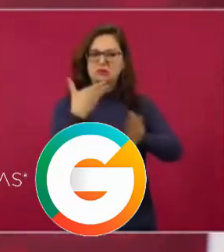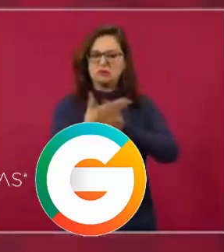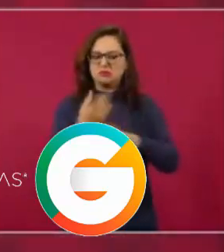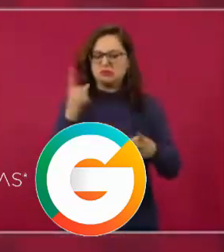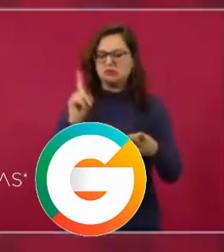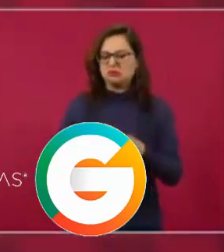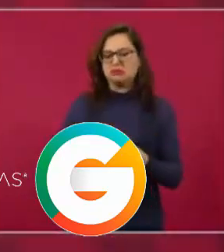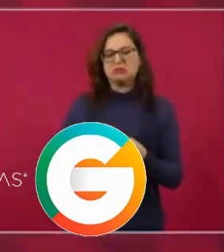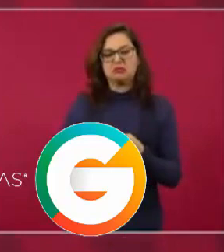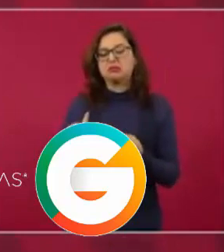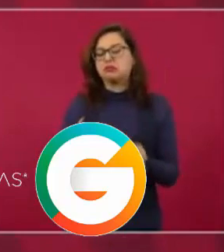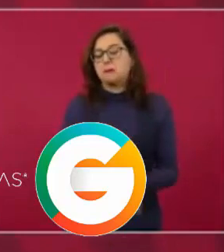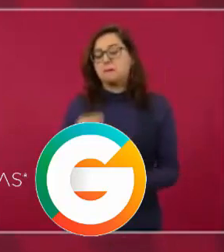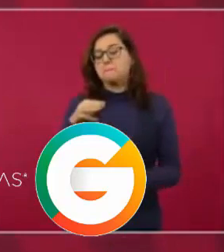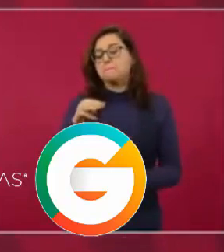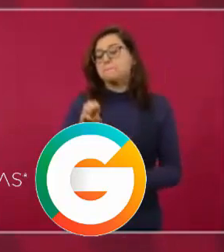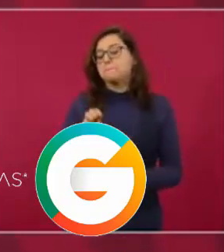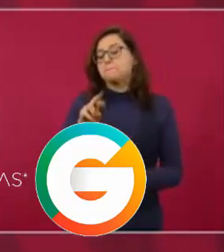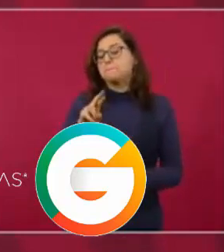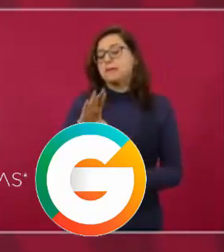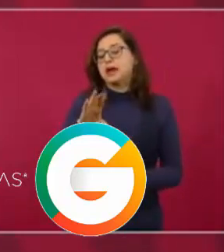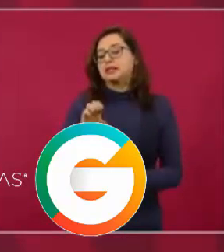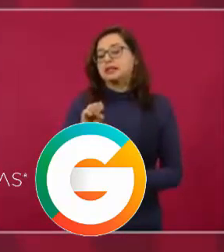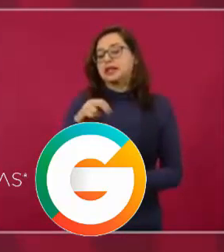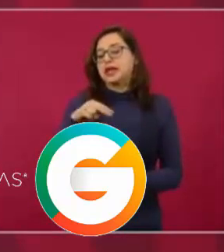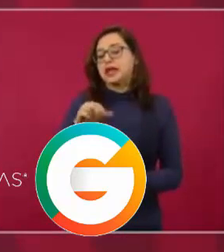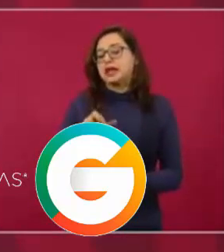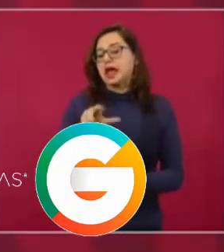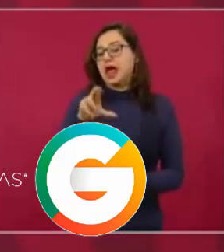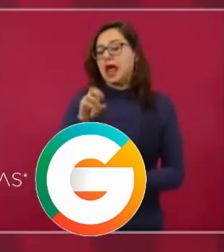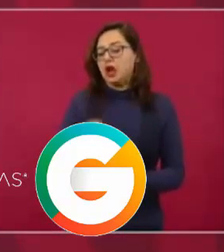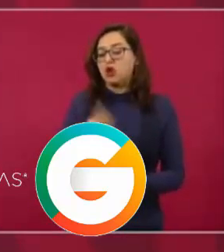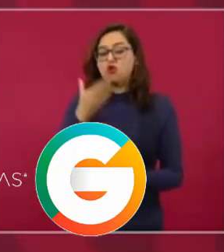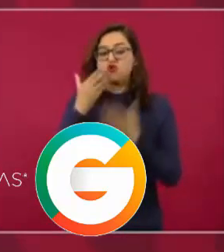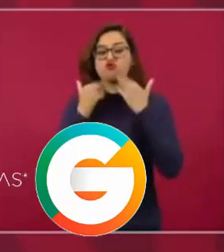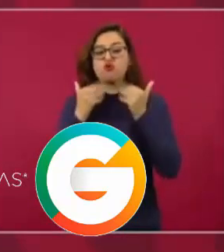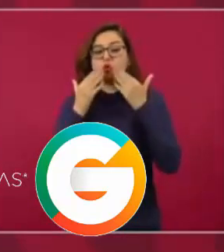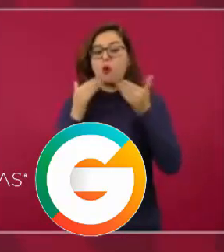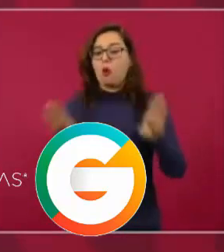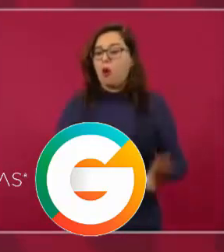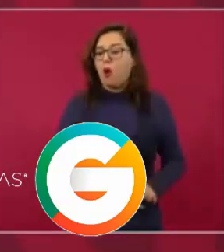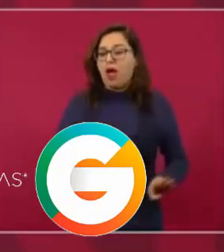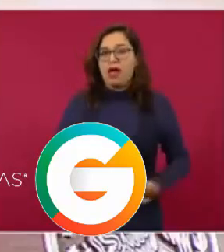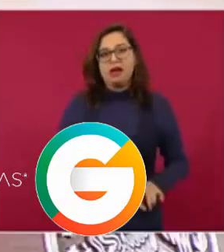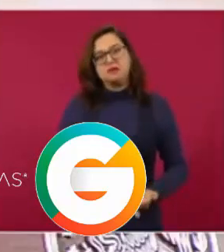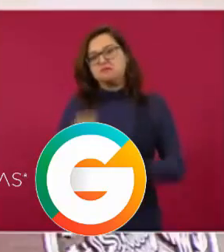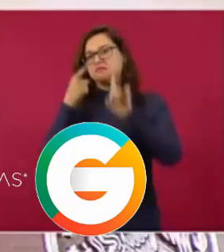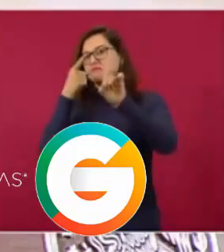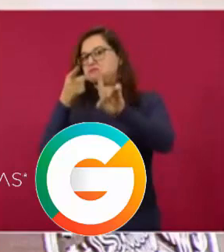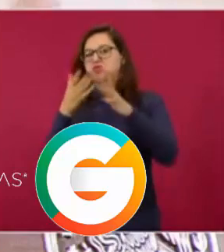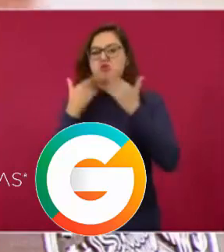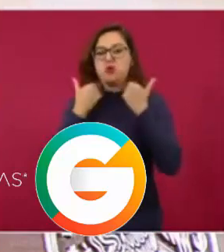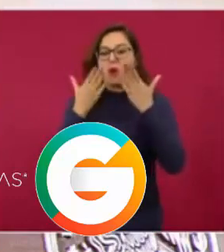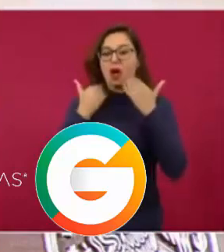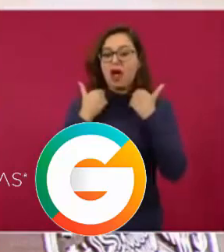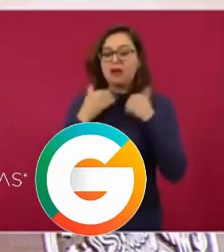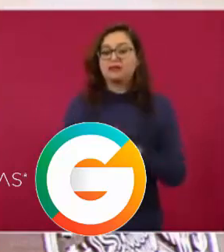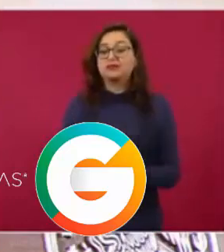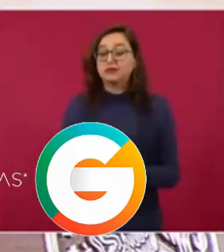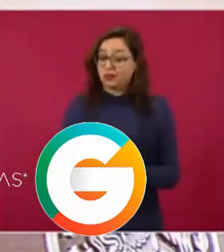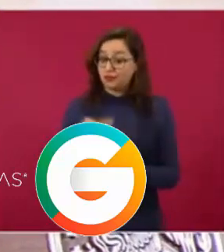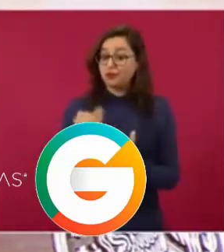mercenario, sin principios y sin ideales. Me faltó.